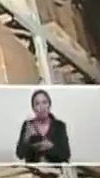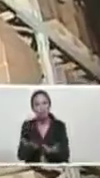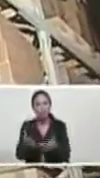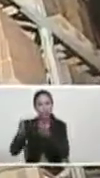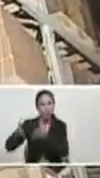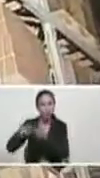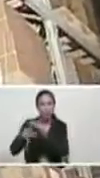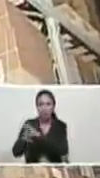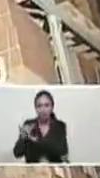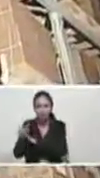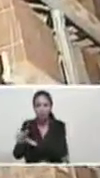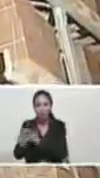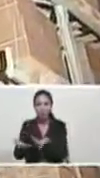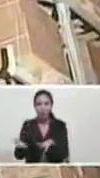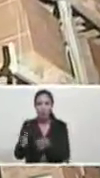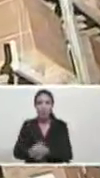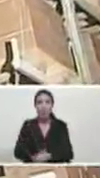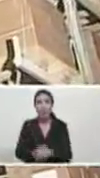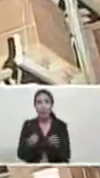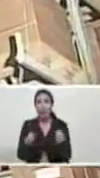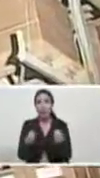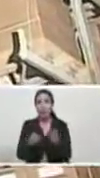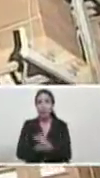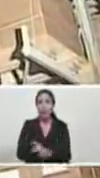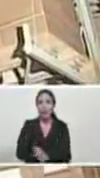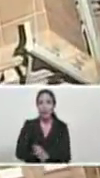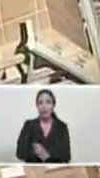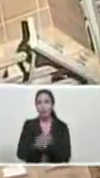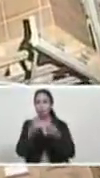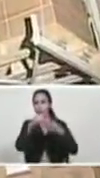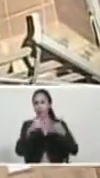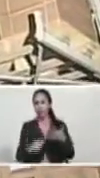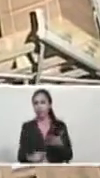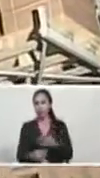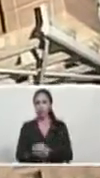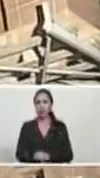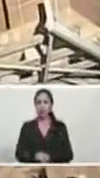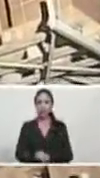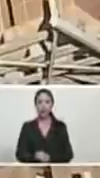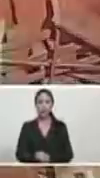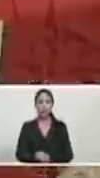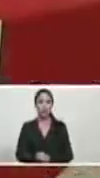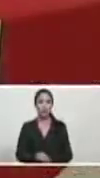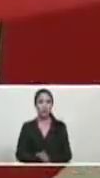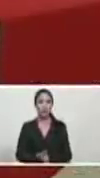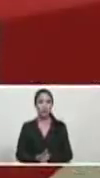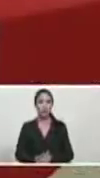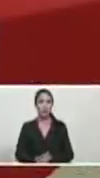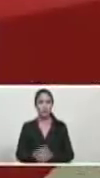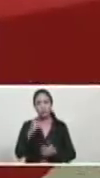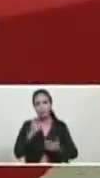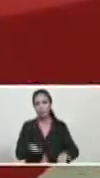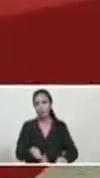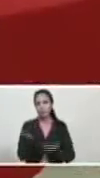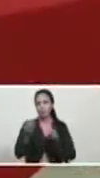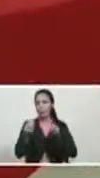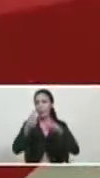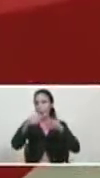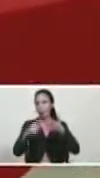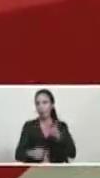a los que llegamos al pueblo de Venezuela. Tenemos antimaláricos, tenemos el TBC, tenemos anticonceptivos y